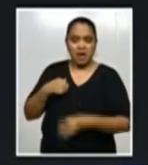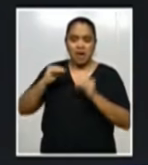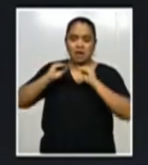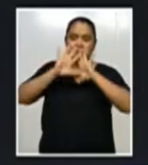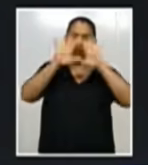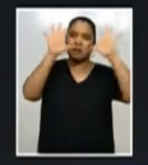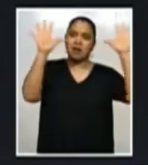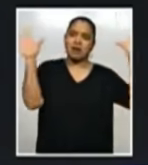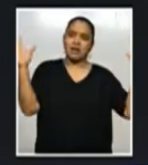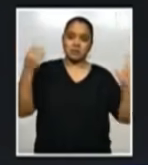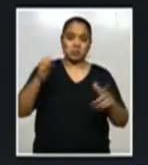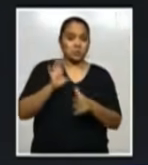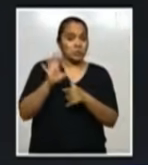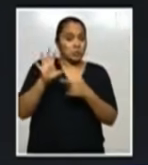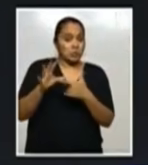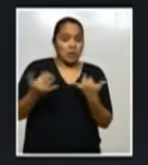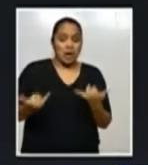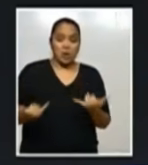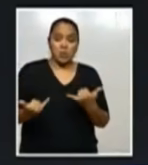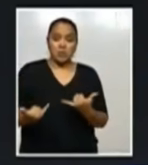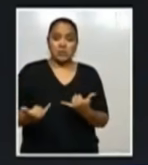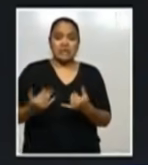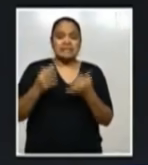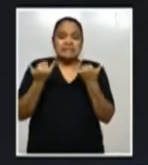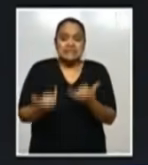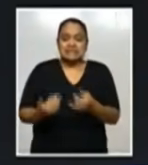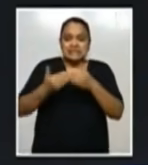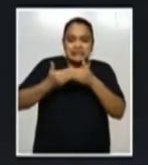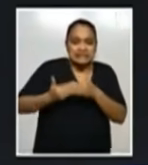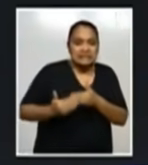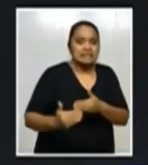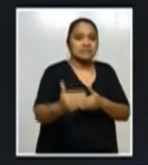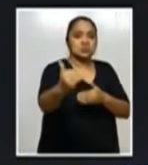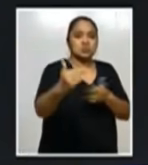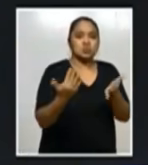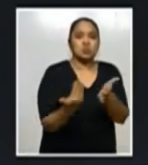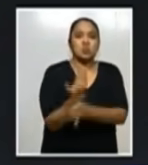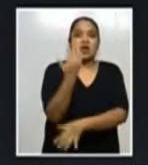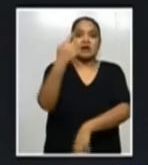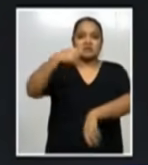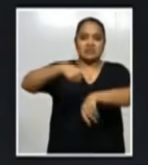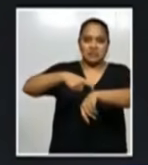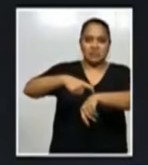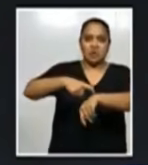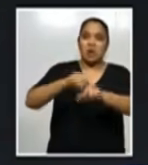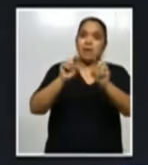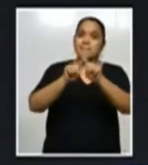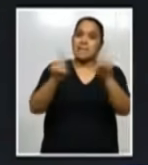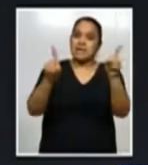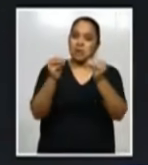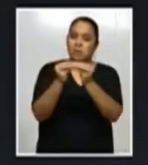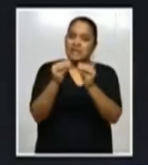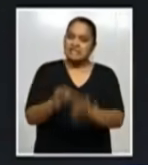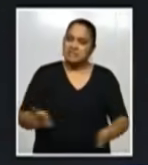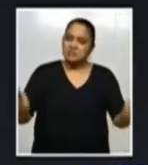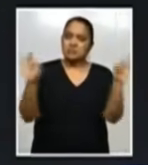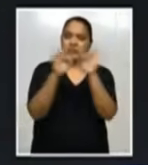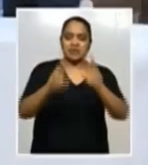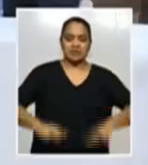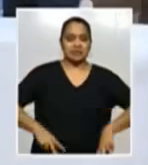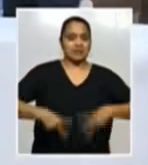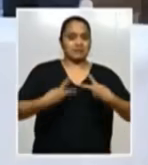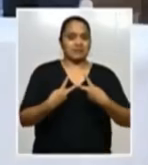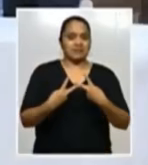de construir esa nueva normalidad donde debe primar por encima de todo la vida, por sobre todas las